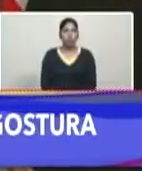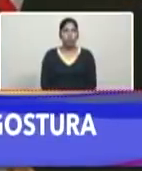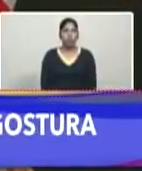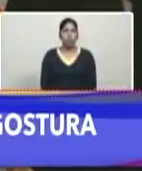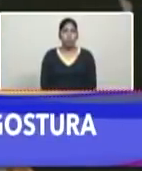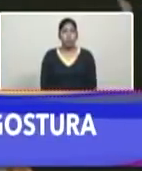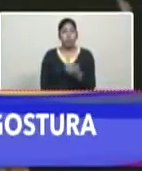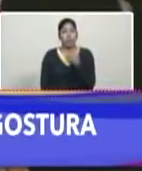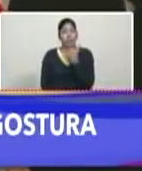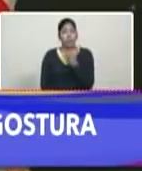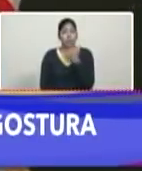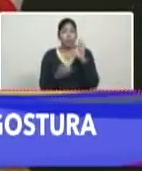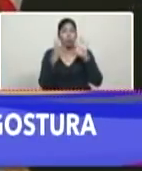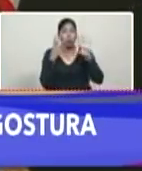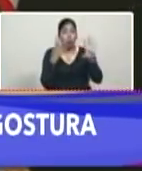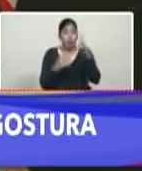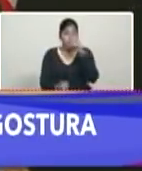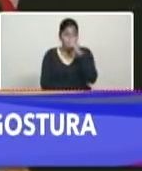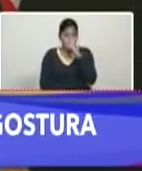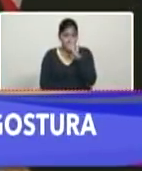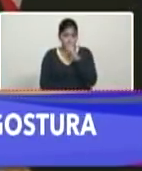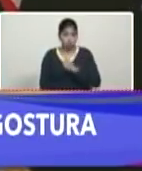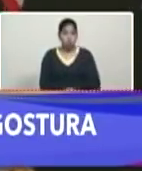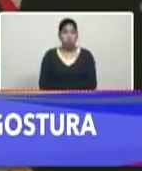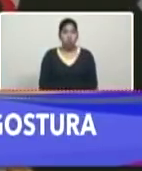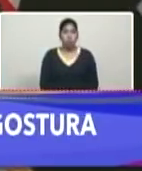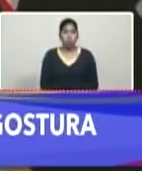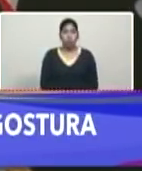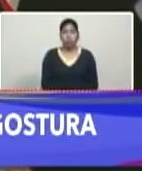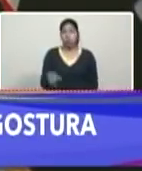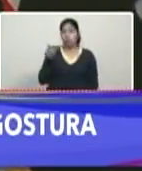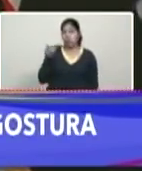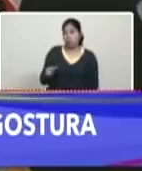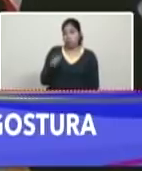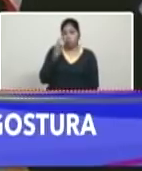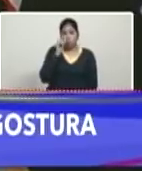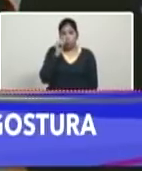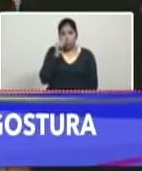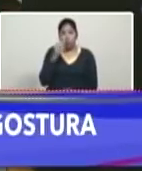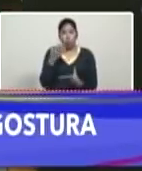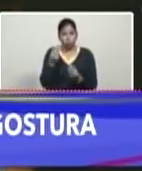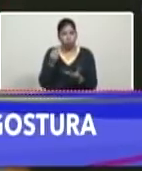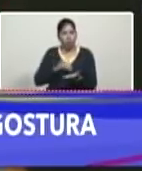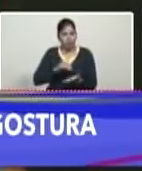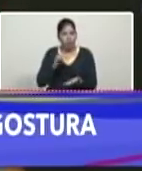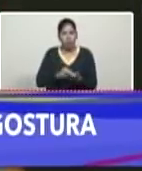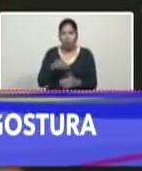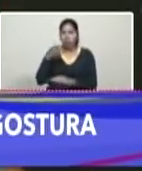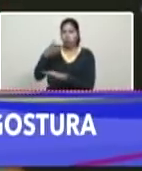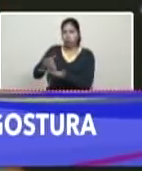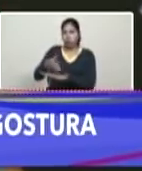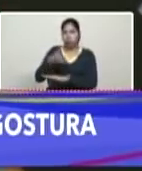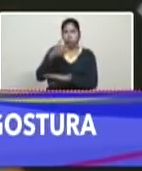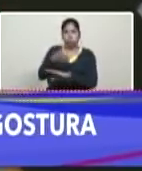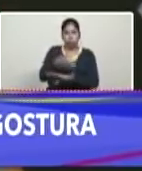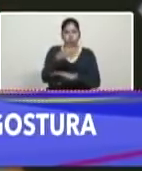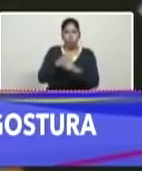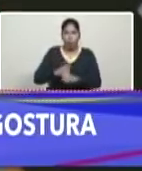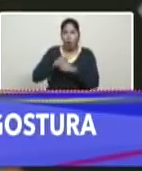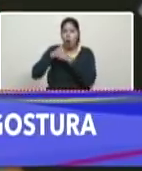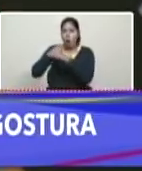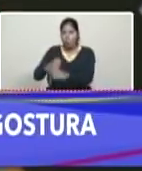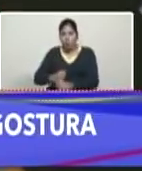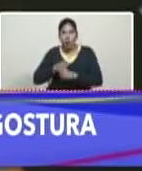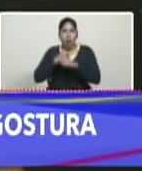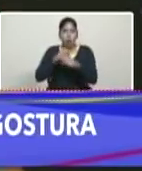Casi 9 años. Y el libertador había recorrido varias veces los campos de batalla